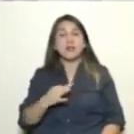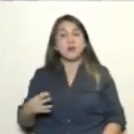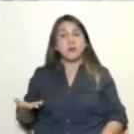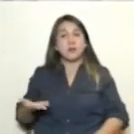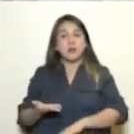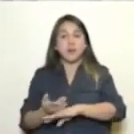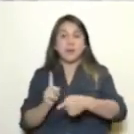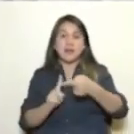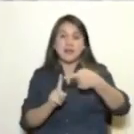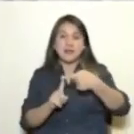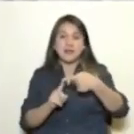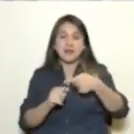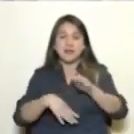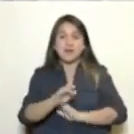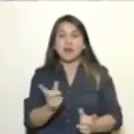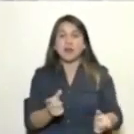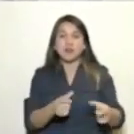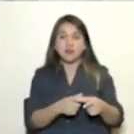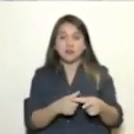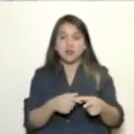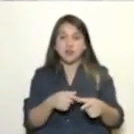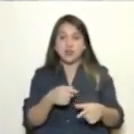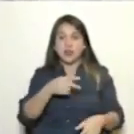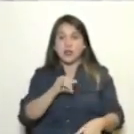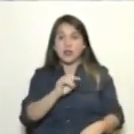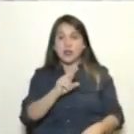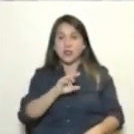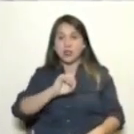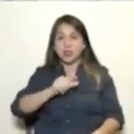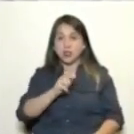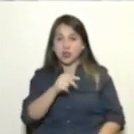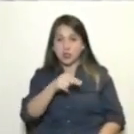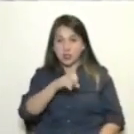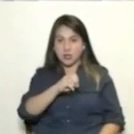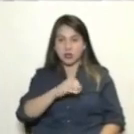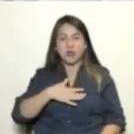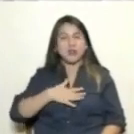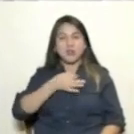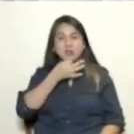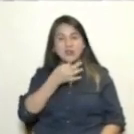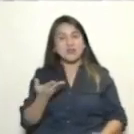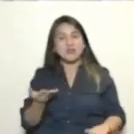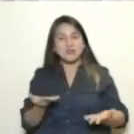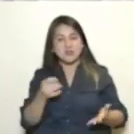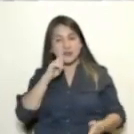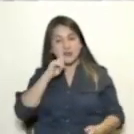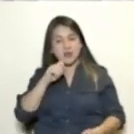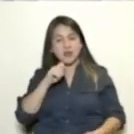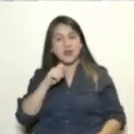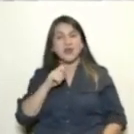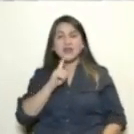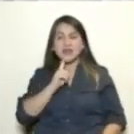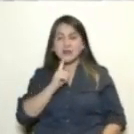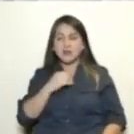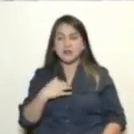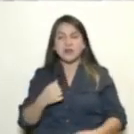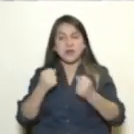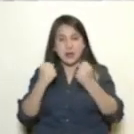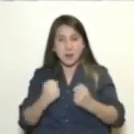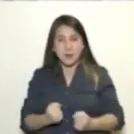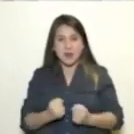que participara en una comisión sobre el hidrógeno. Pero lo que quiero decir con esto es que tenemos que ser